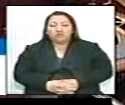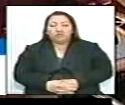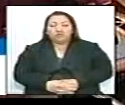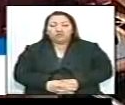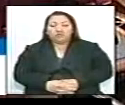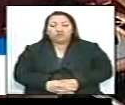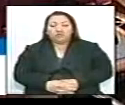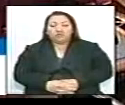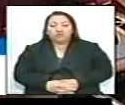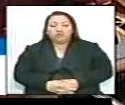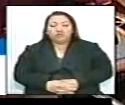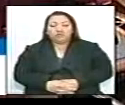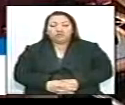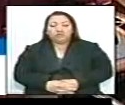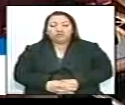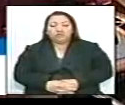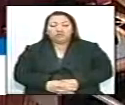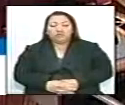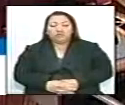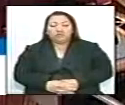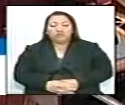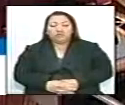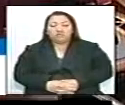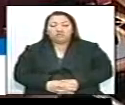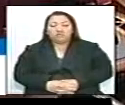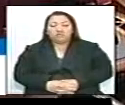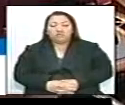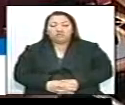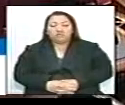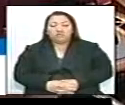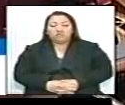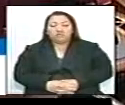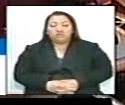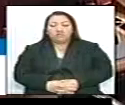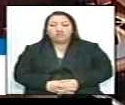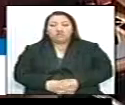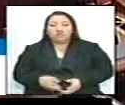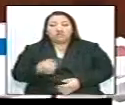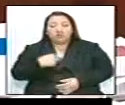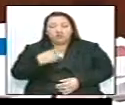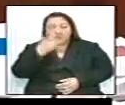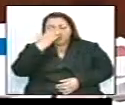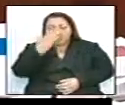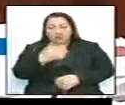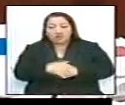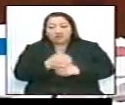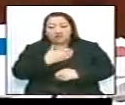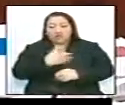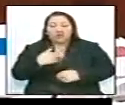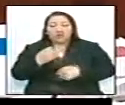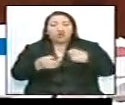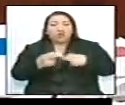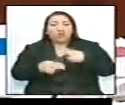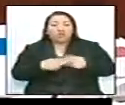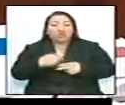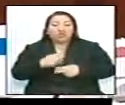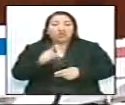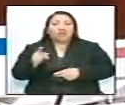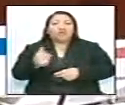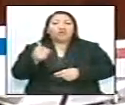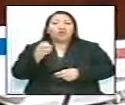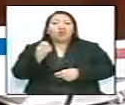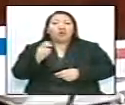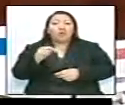Gracias, señora Presidenta. Saludar al presidente del Jurado Nacional de Elecciones, jefe de la OMPE, y a